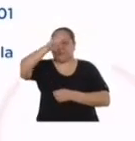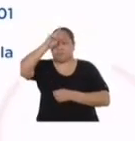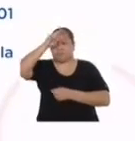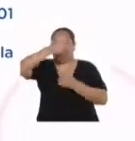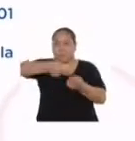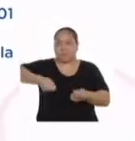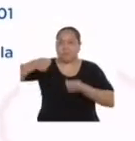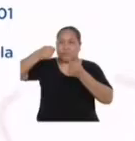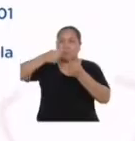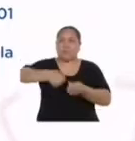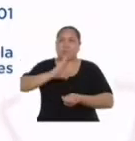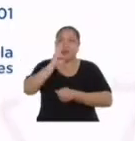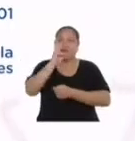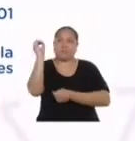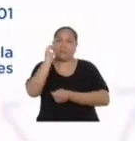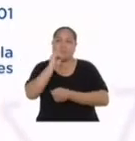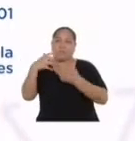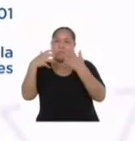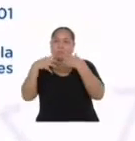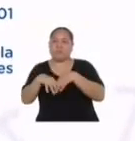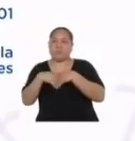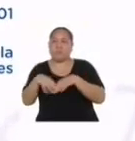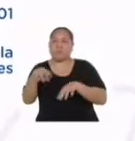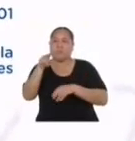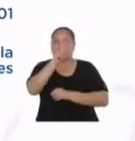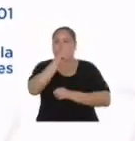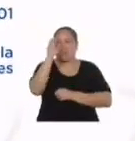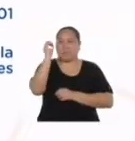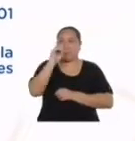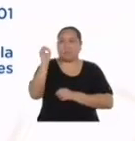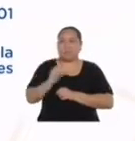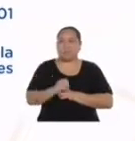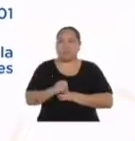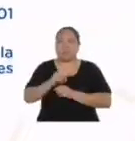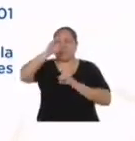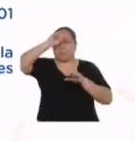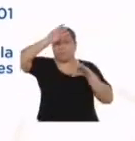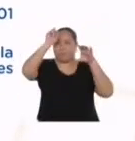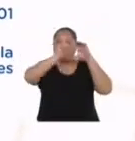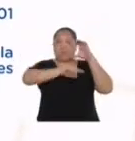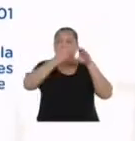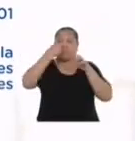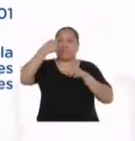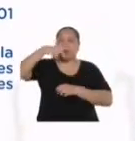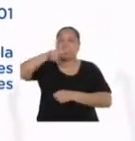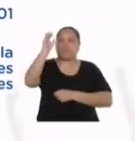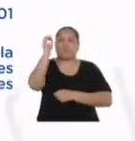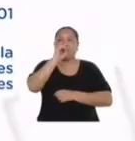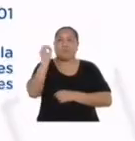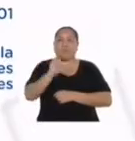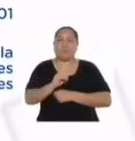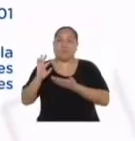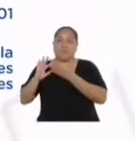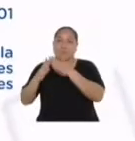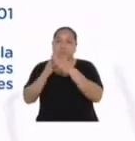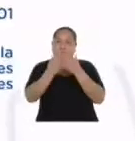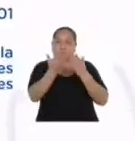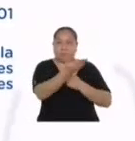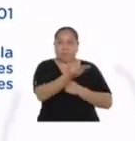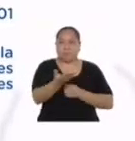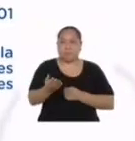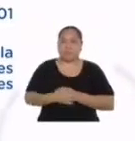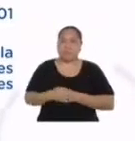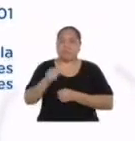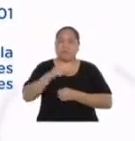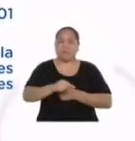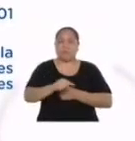el 6% por sus actividades industriales, el 2% por la minería y el 12% es de uso poblacional.